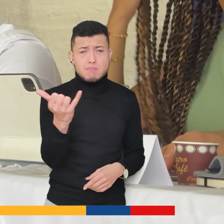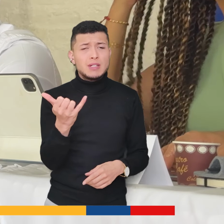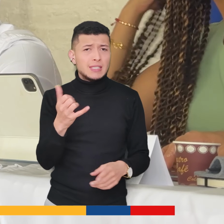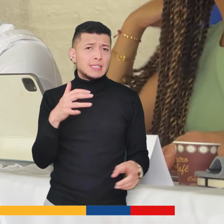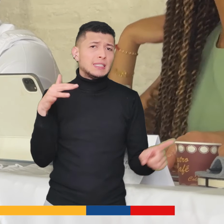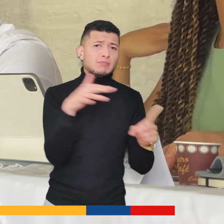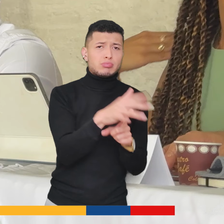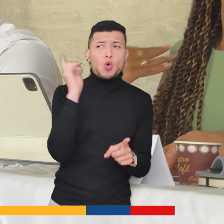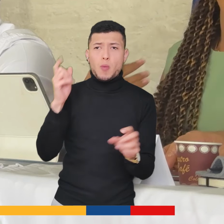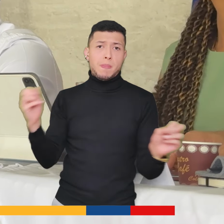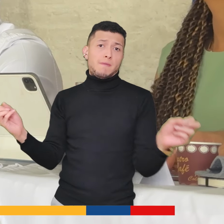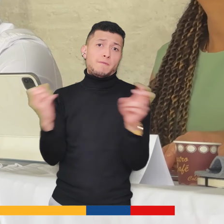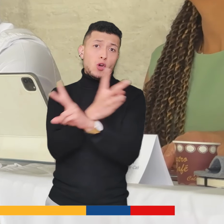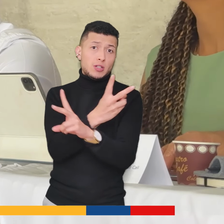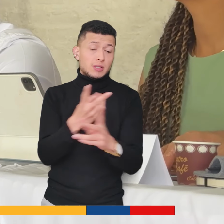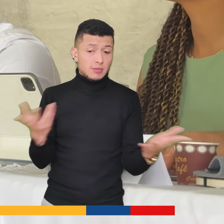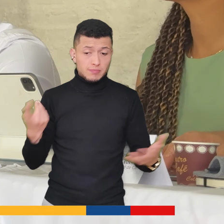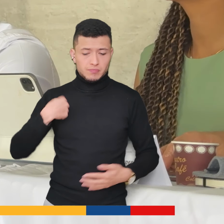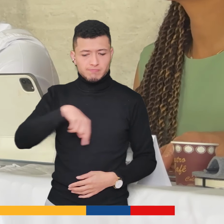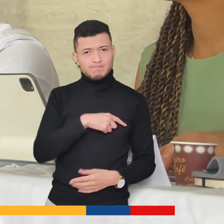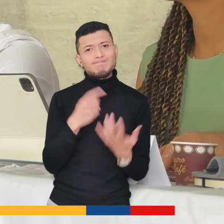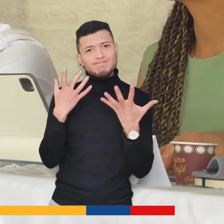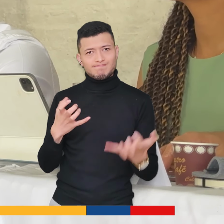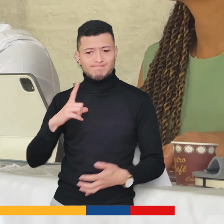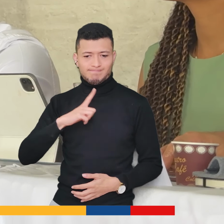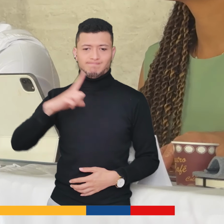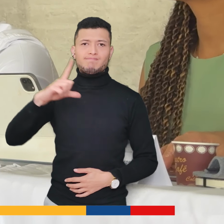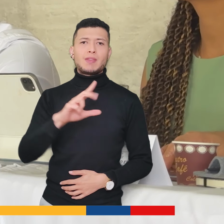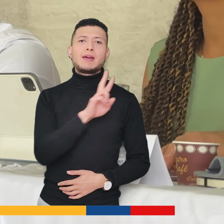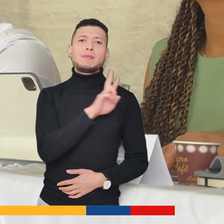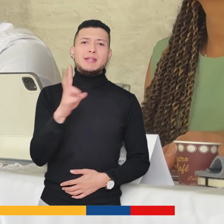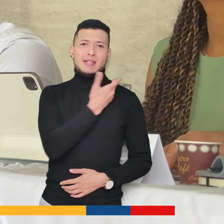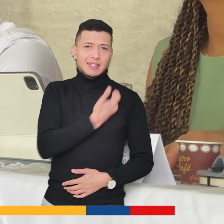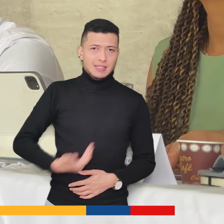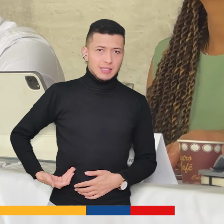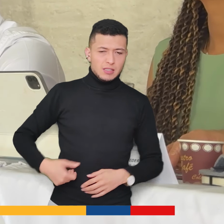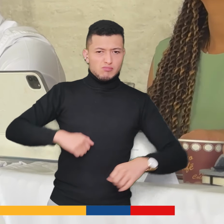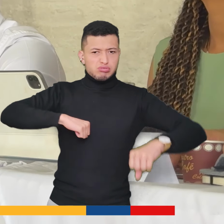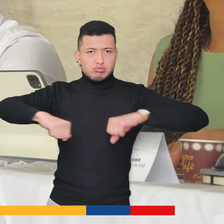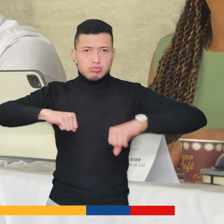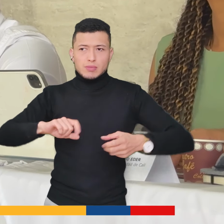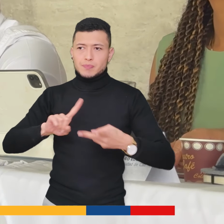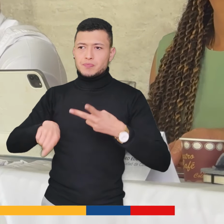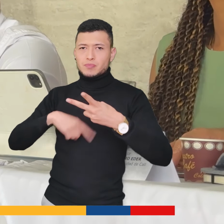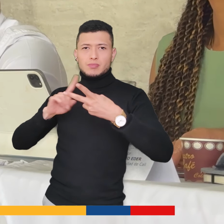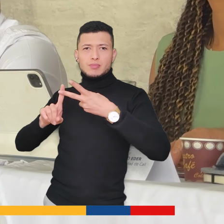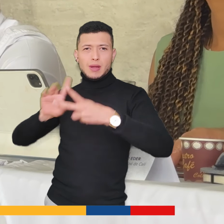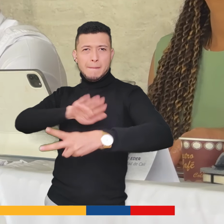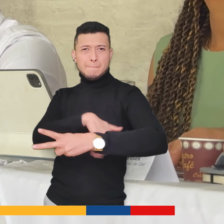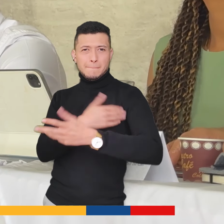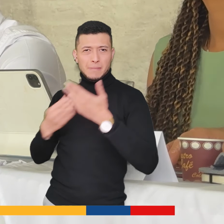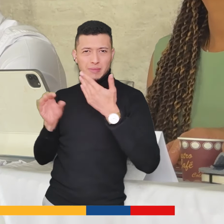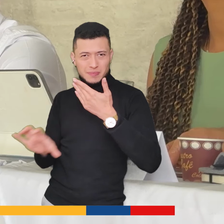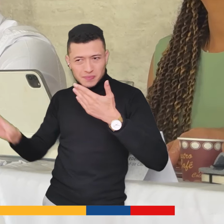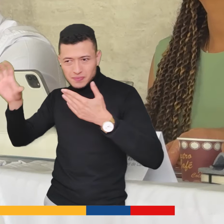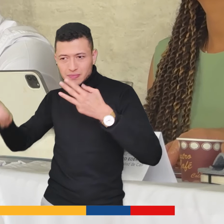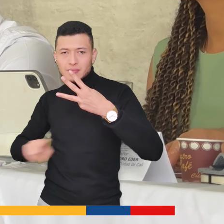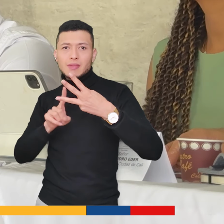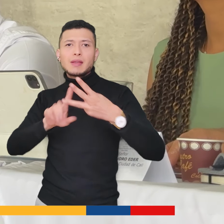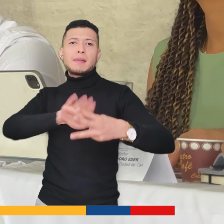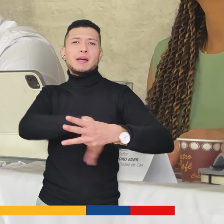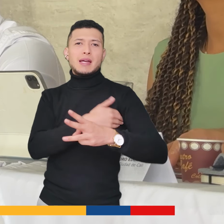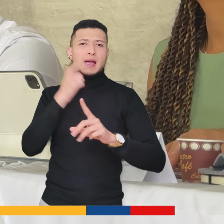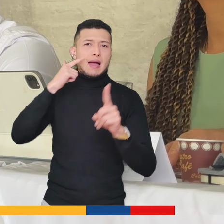entonces quisimos liderar desde Vicepresidencia, Cancillería y Ministerio del Ambiente